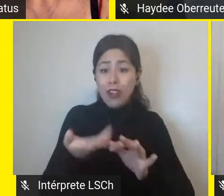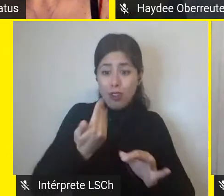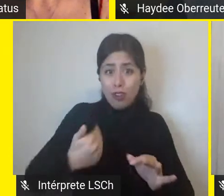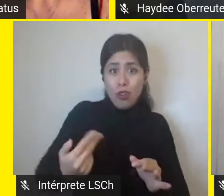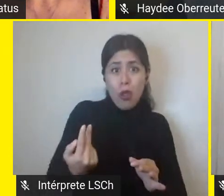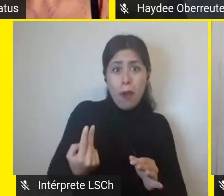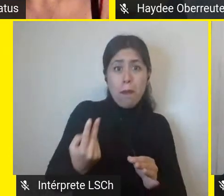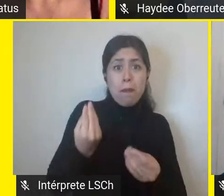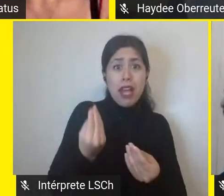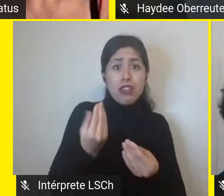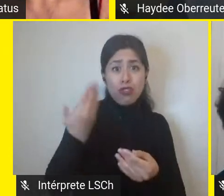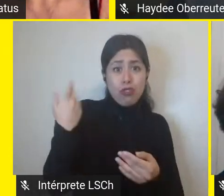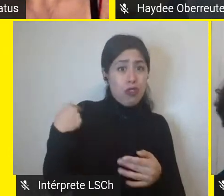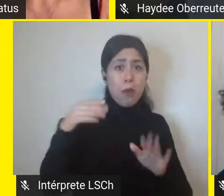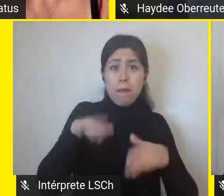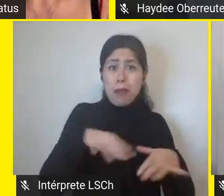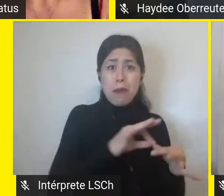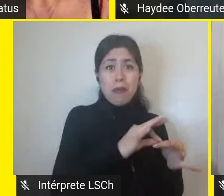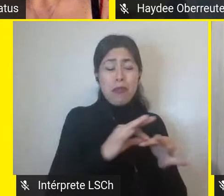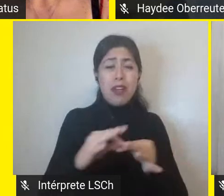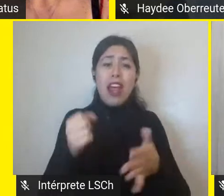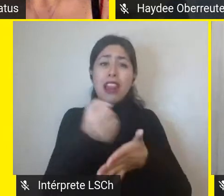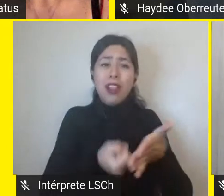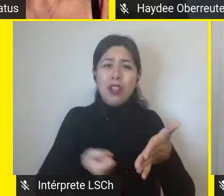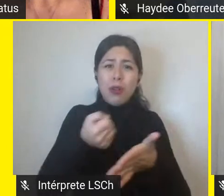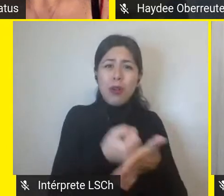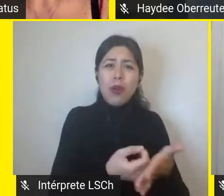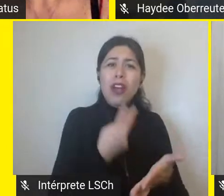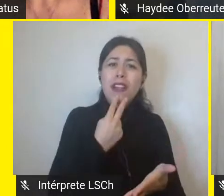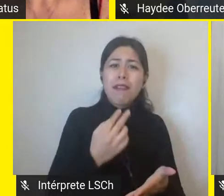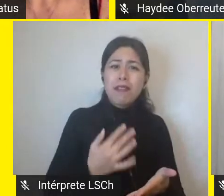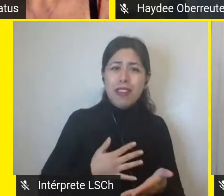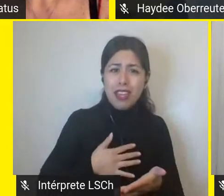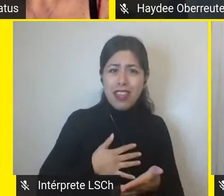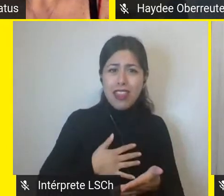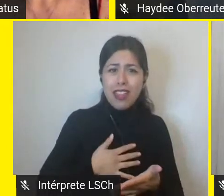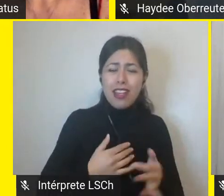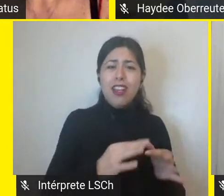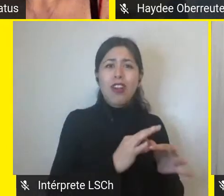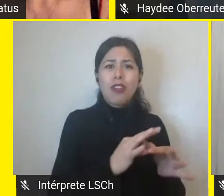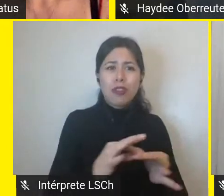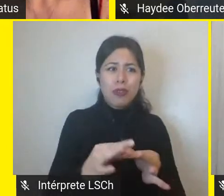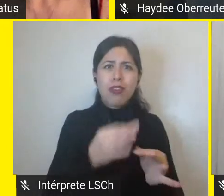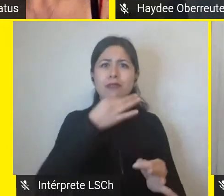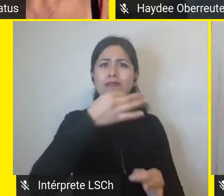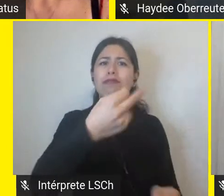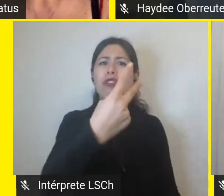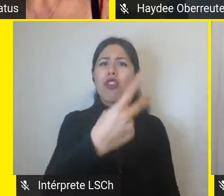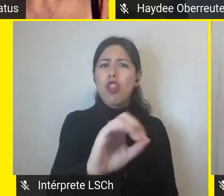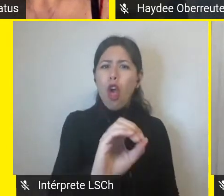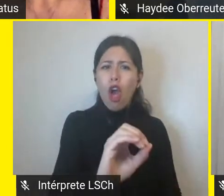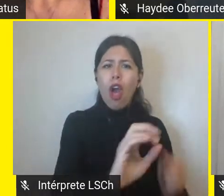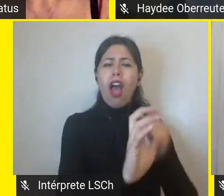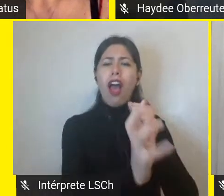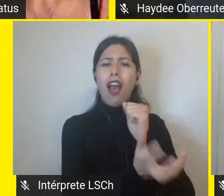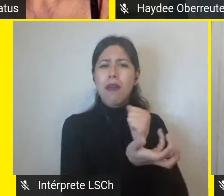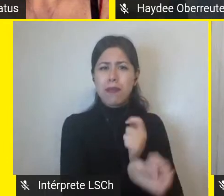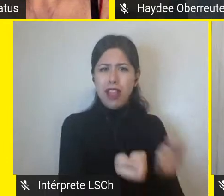de la lucha por la vida, tiene que ver con una continuidad de decirle que no al capitalismo brutal